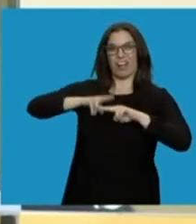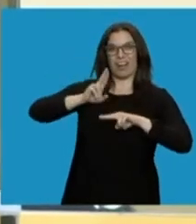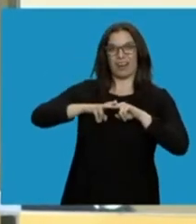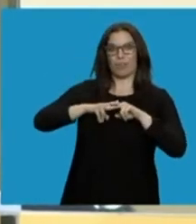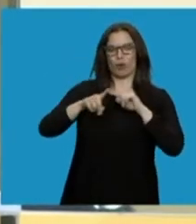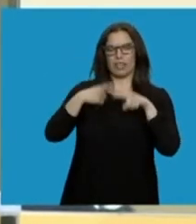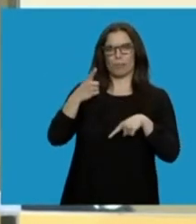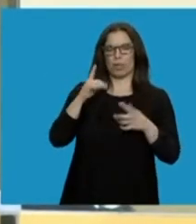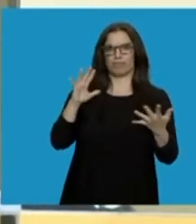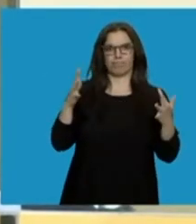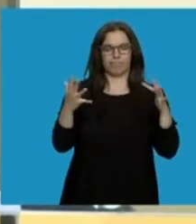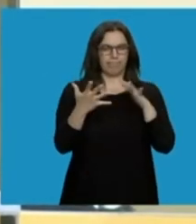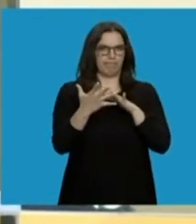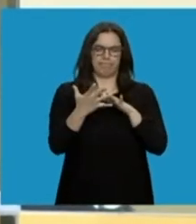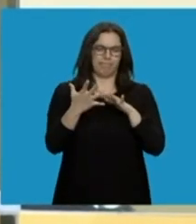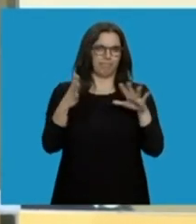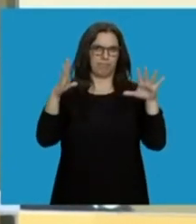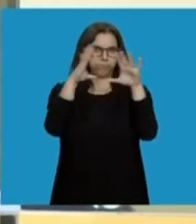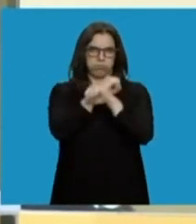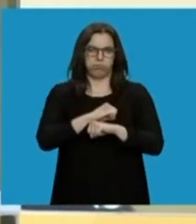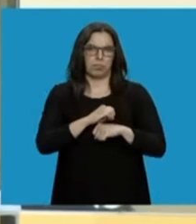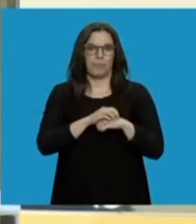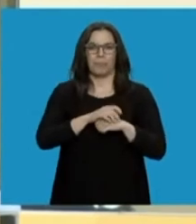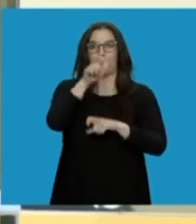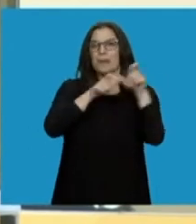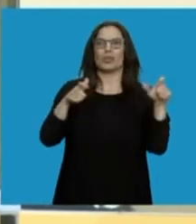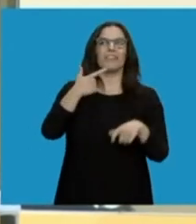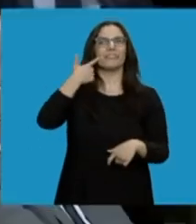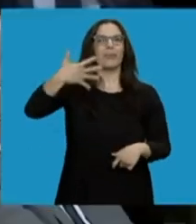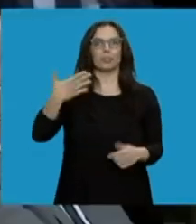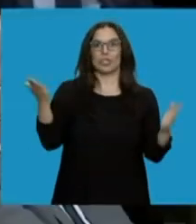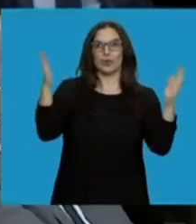muchos claroscuros. Es una serie sobre gente anónima. Me ha encantado